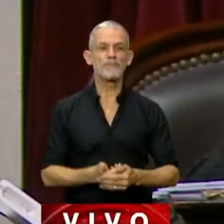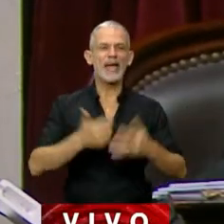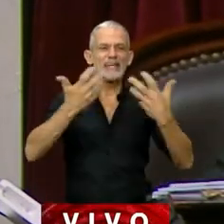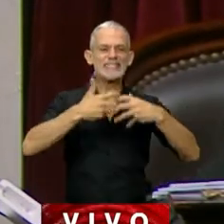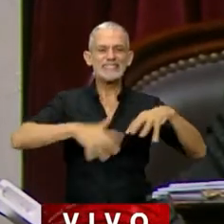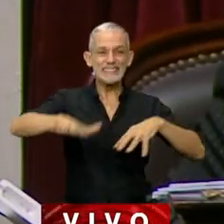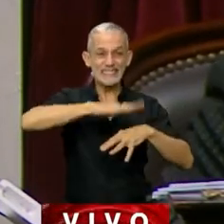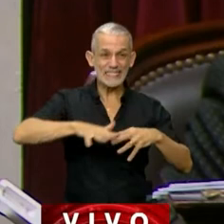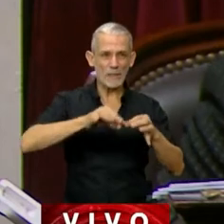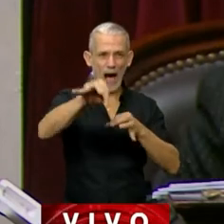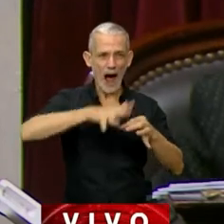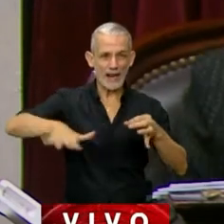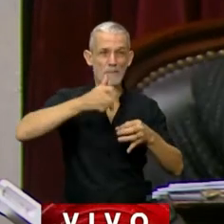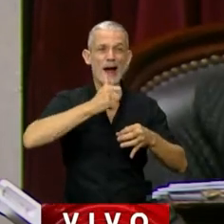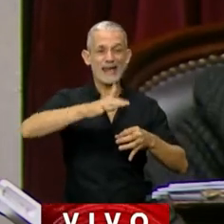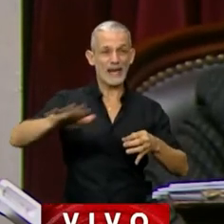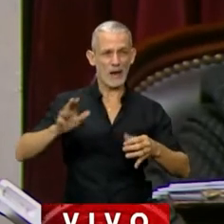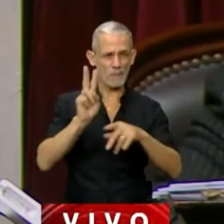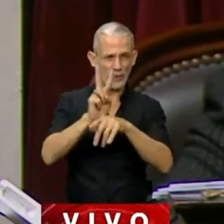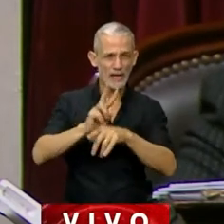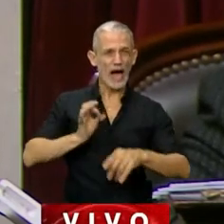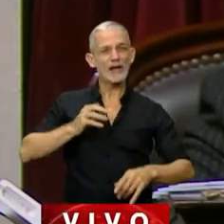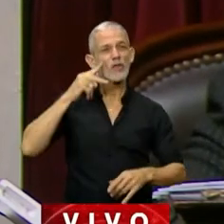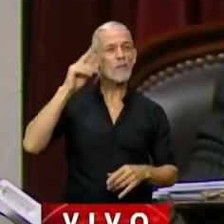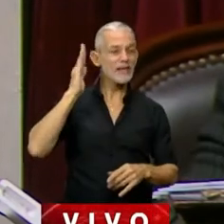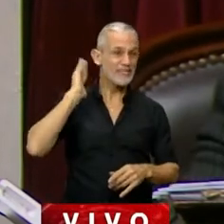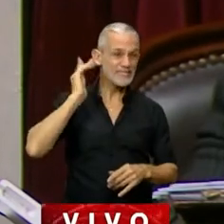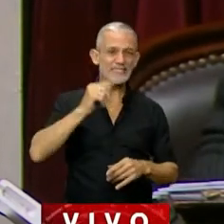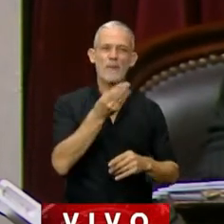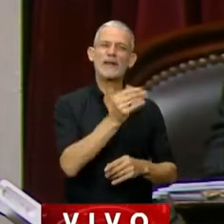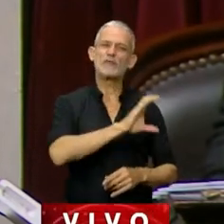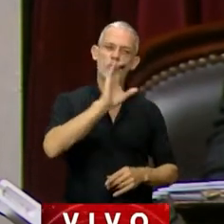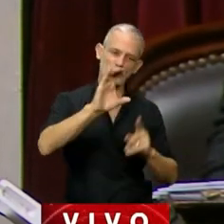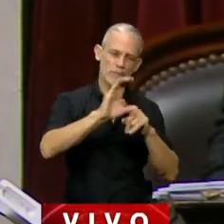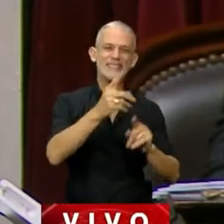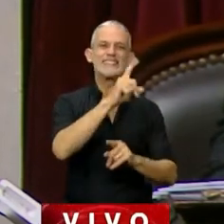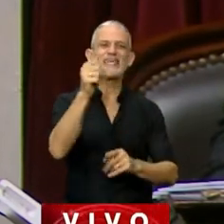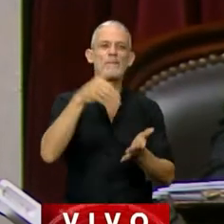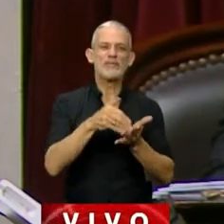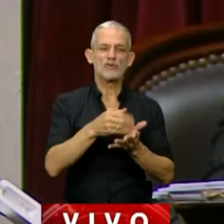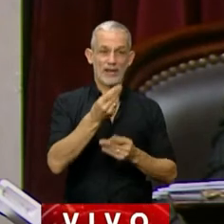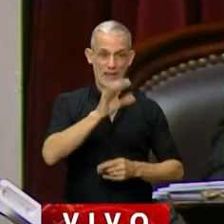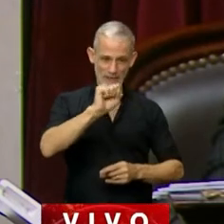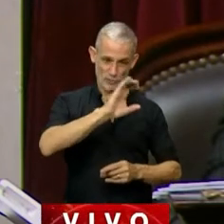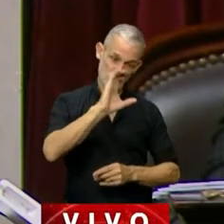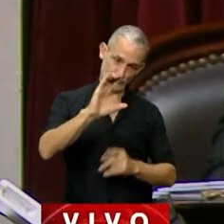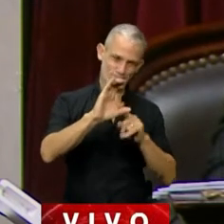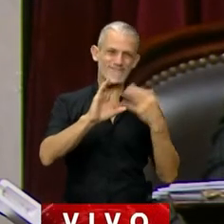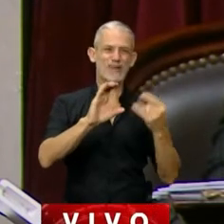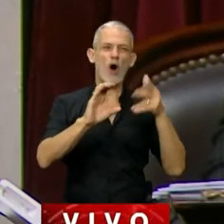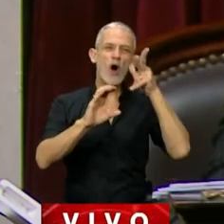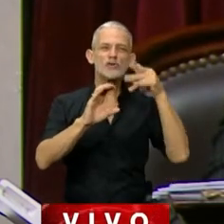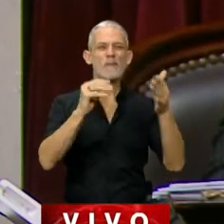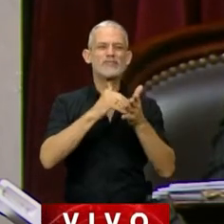El sistema de áreas marinas protegidas en 2016 contaba con un presupuesto de 100 millones de pesos, en su momento eran